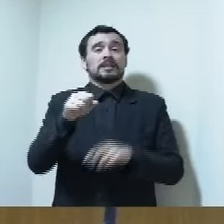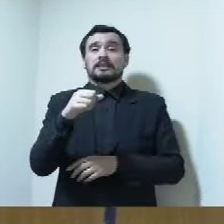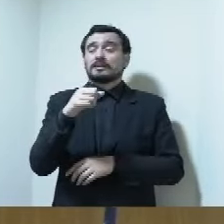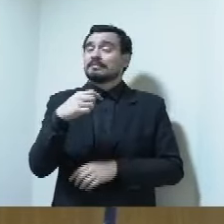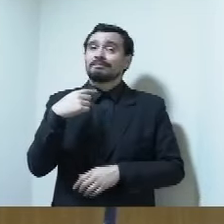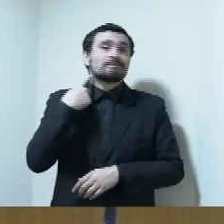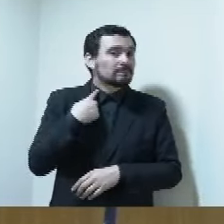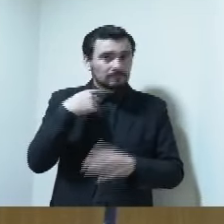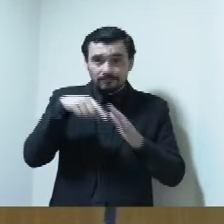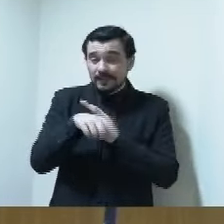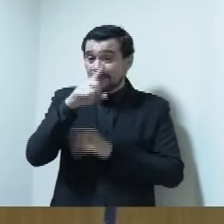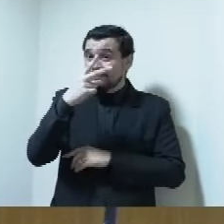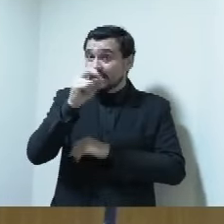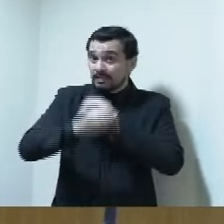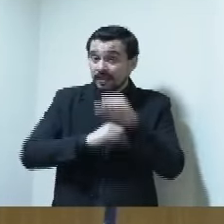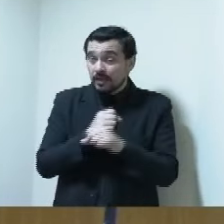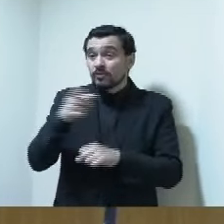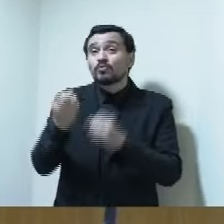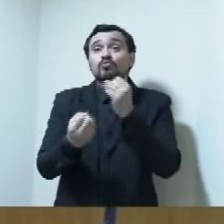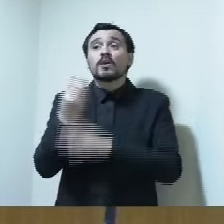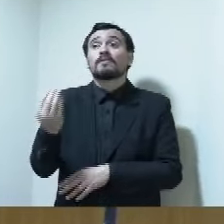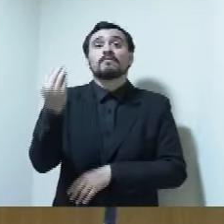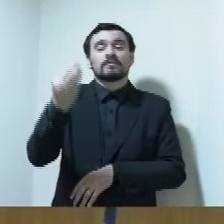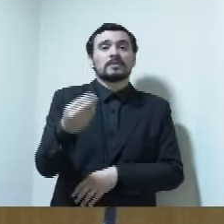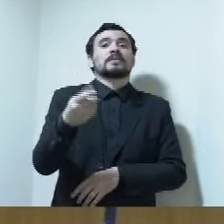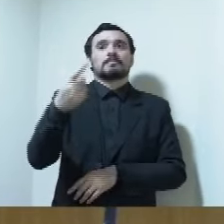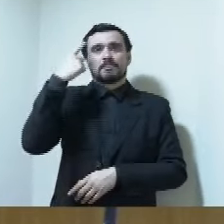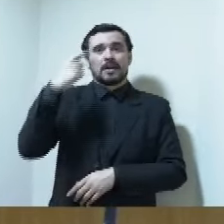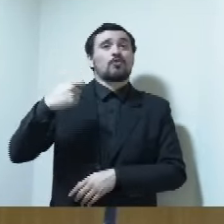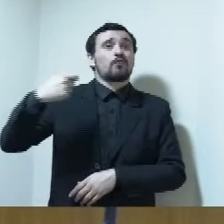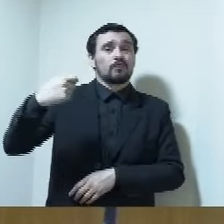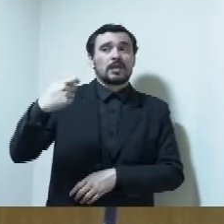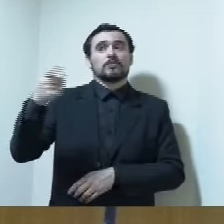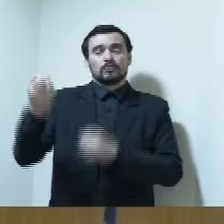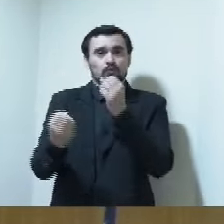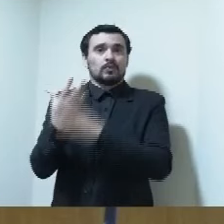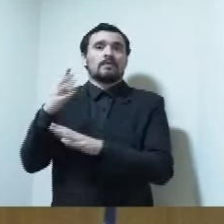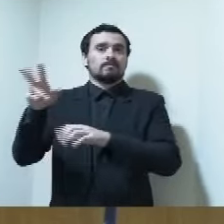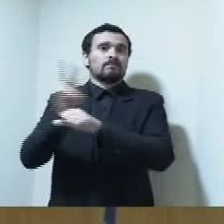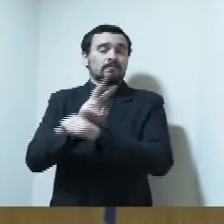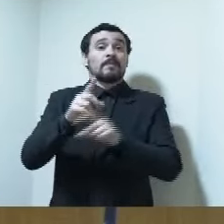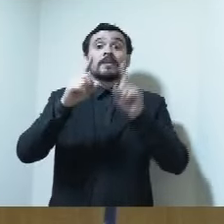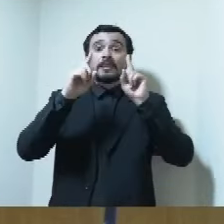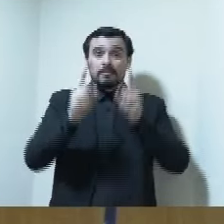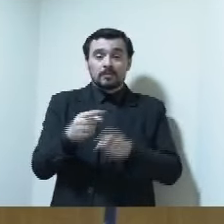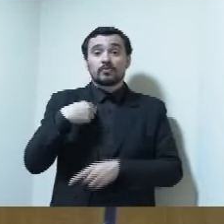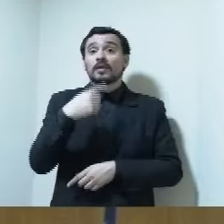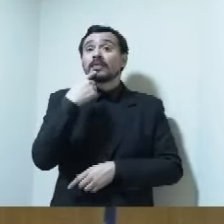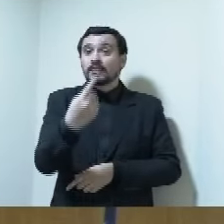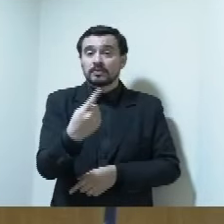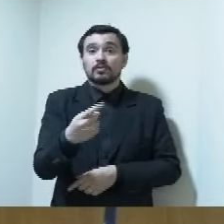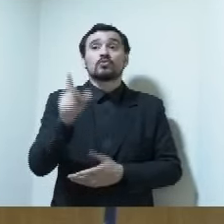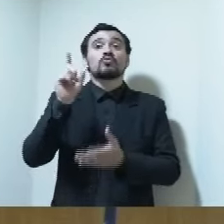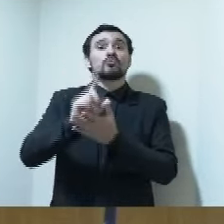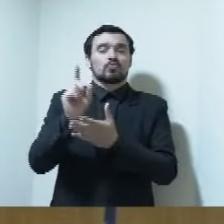en los últimos 20 años, la creación de la Superintendencia de Jubilaciones y Pensiones. También de pasada mencioné, en lugar